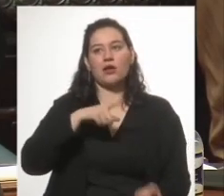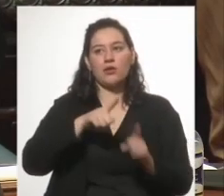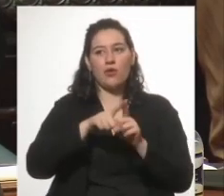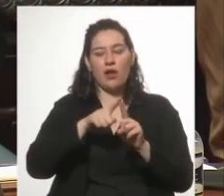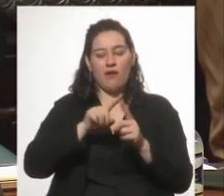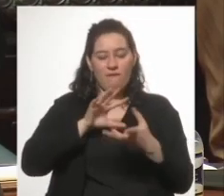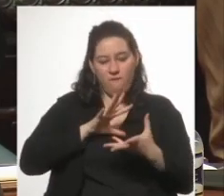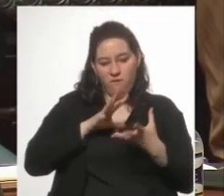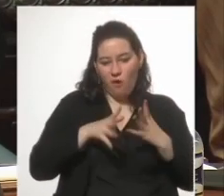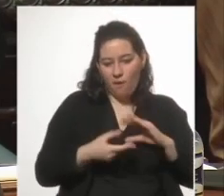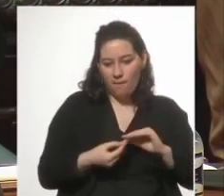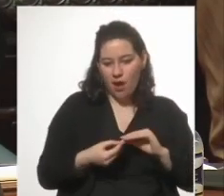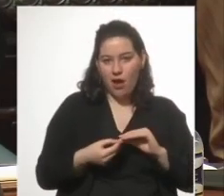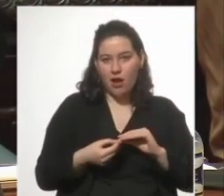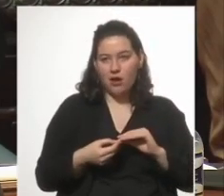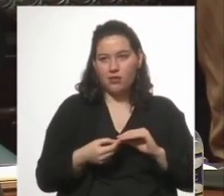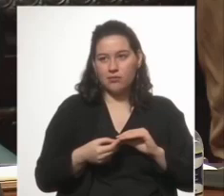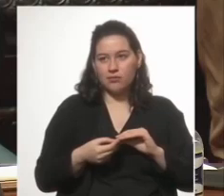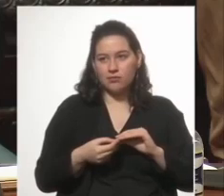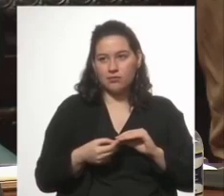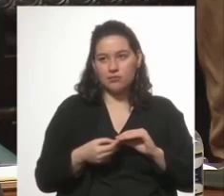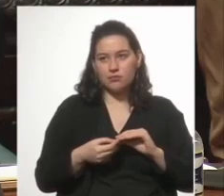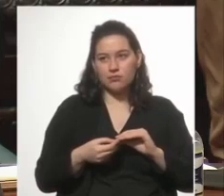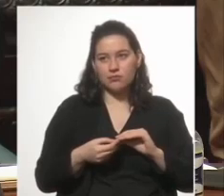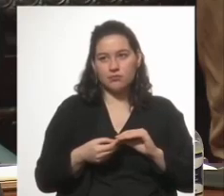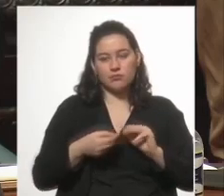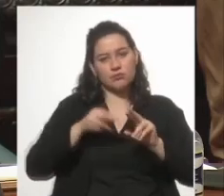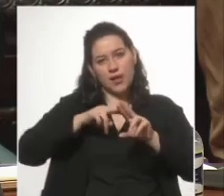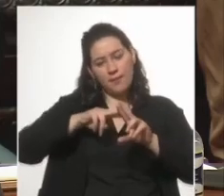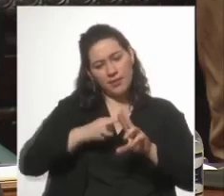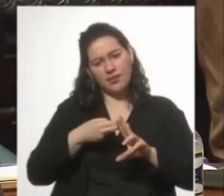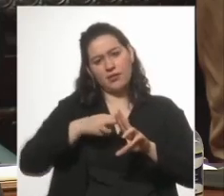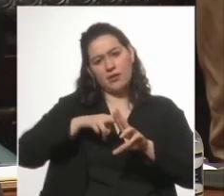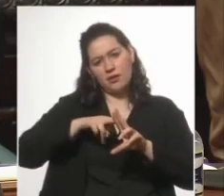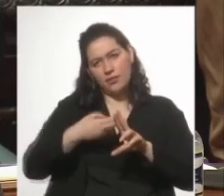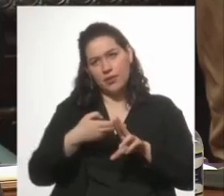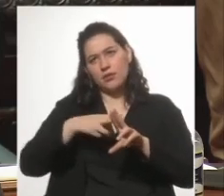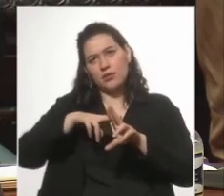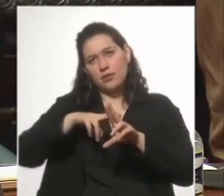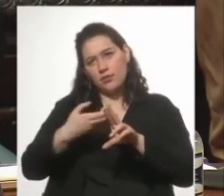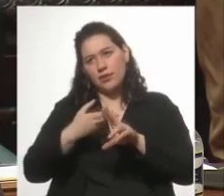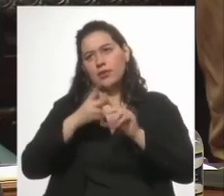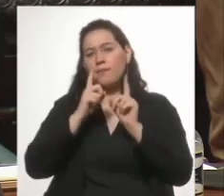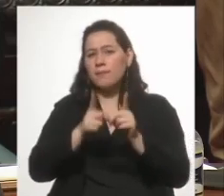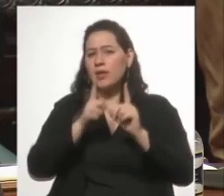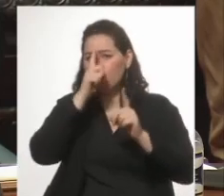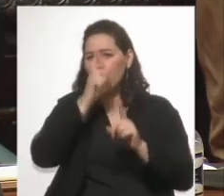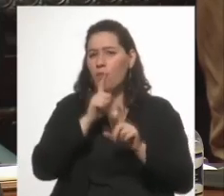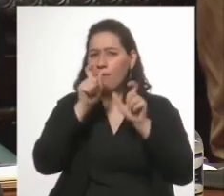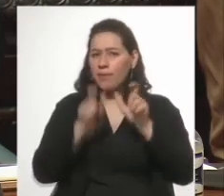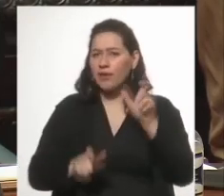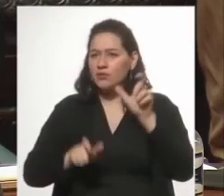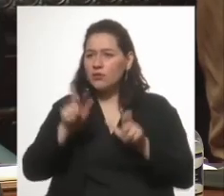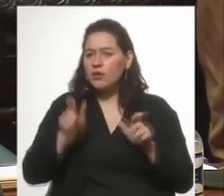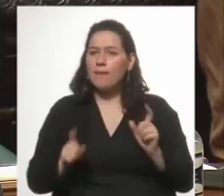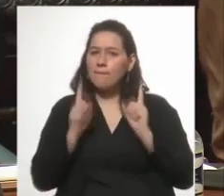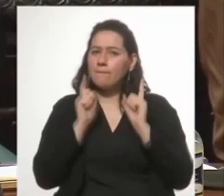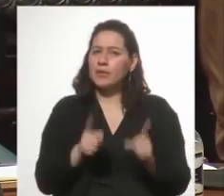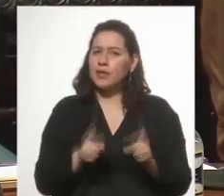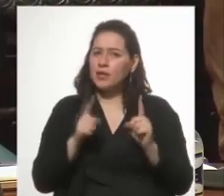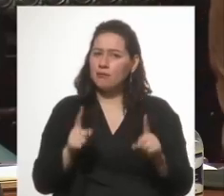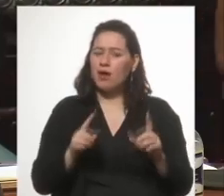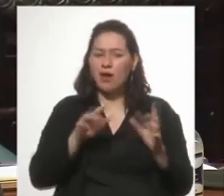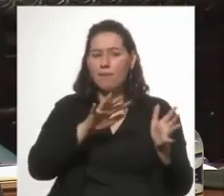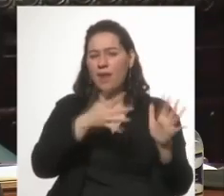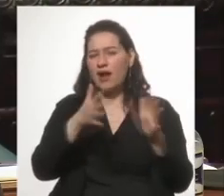modus operandi donde se repiten actores en hechos muy